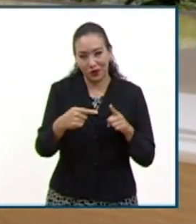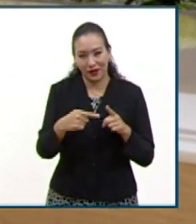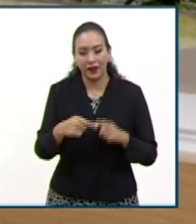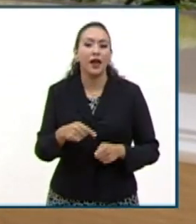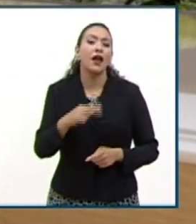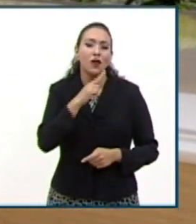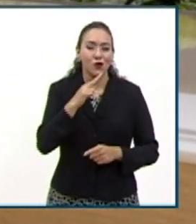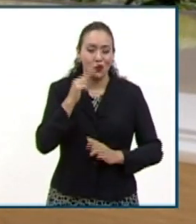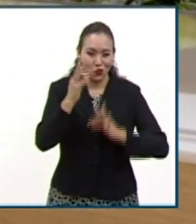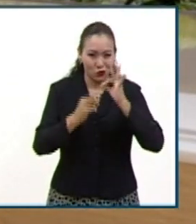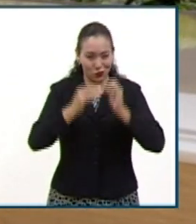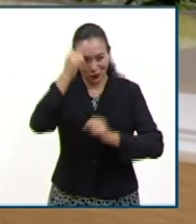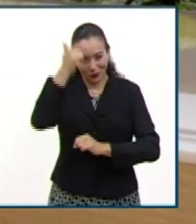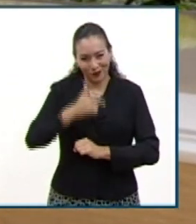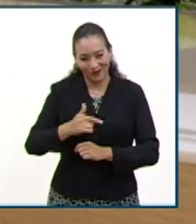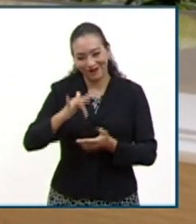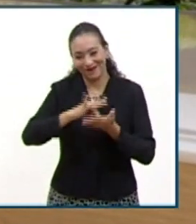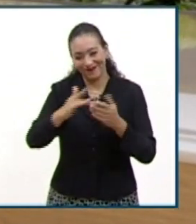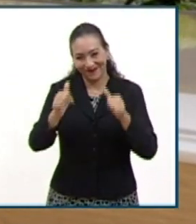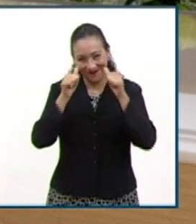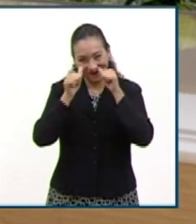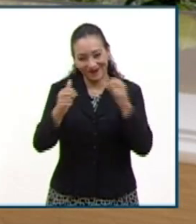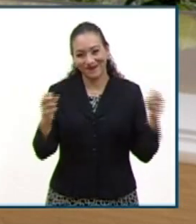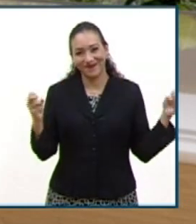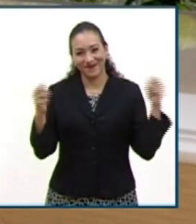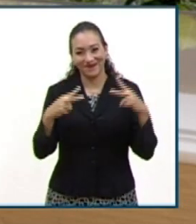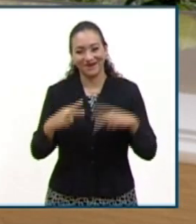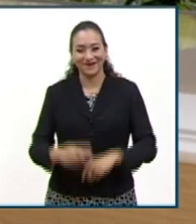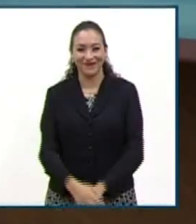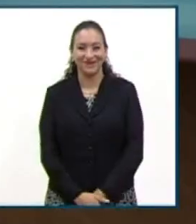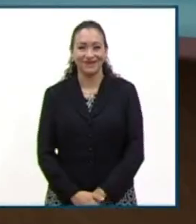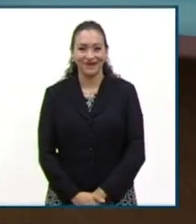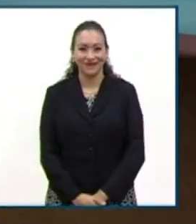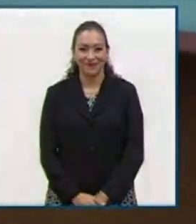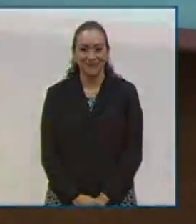horas el noticiario nocturno. Que tenga una excelente tarde. Hasta la